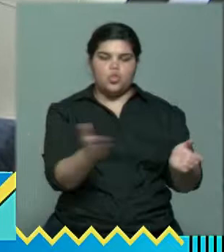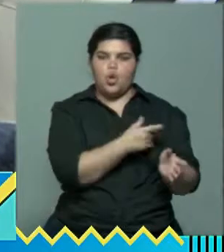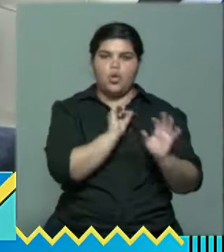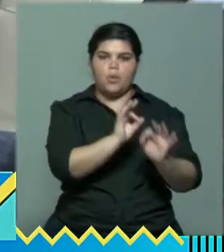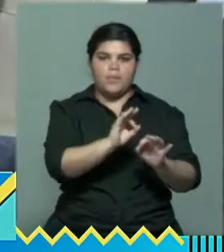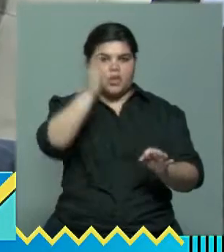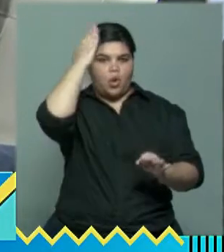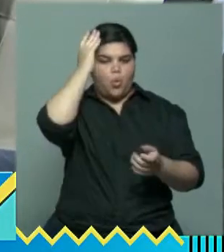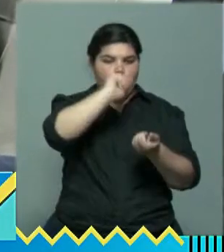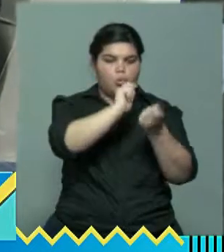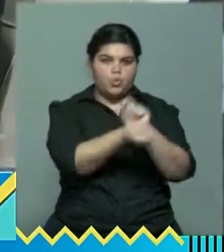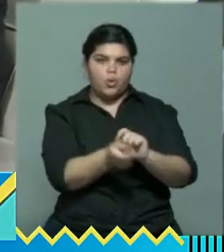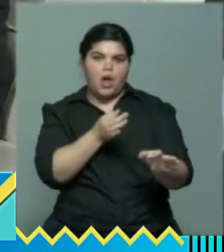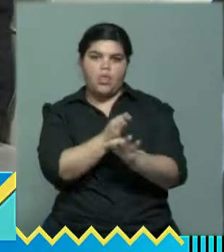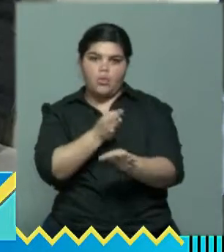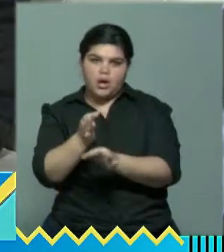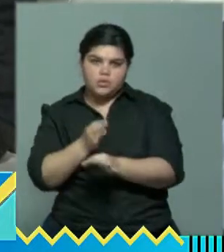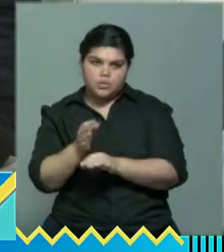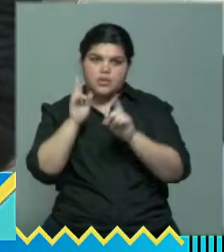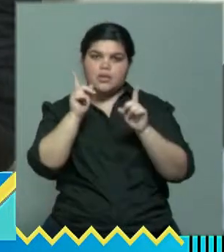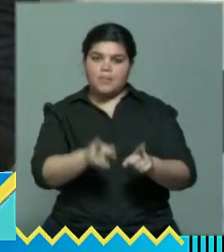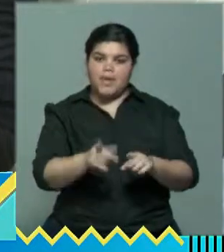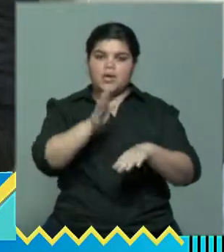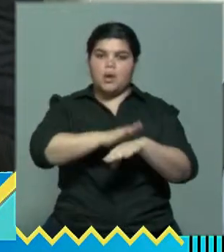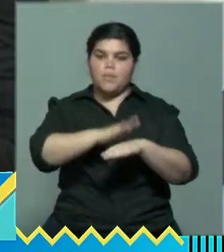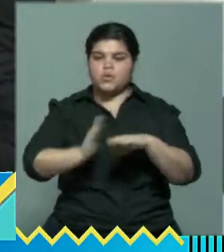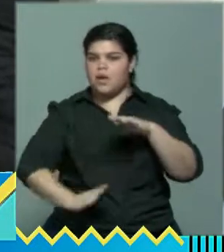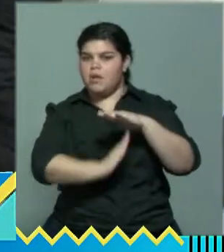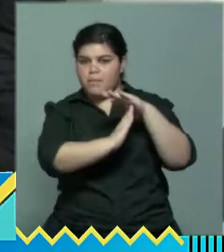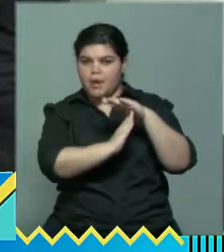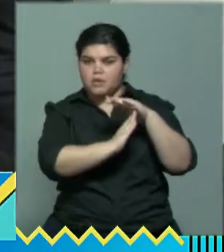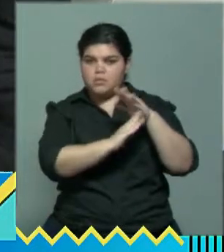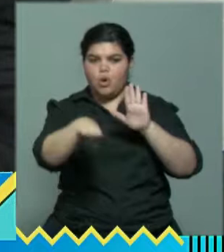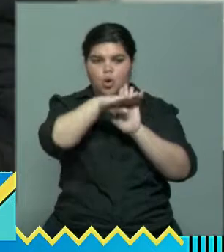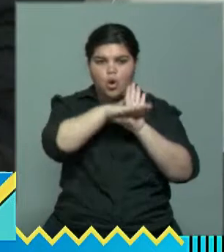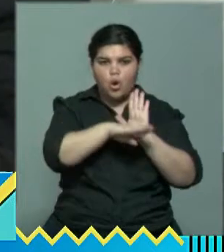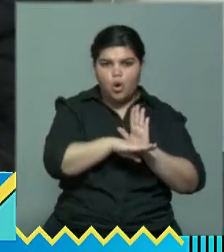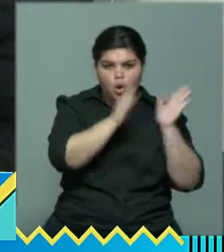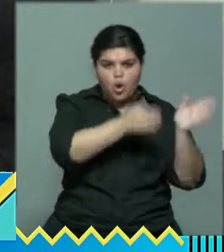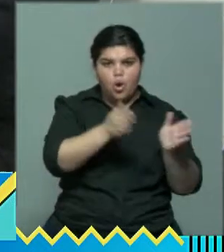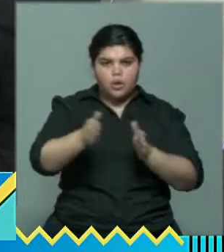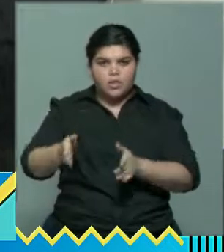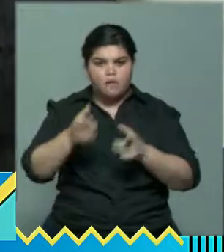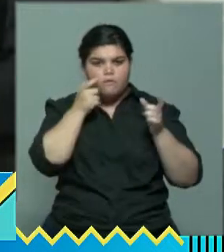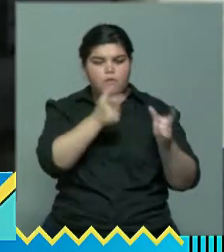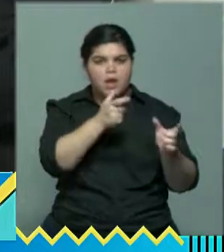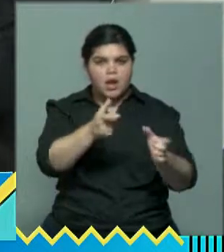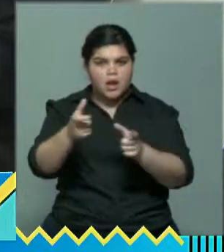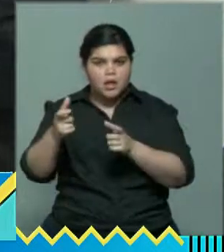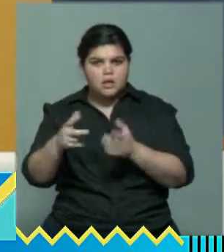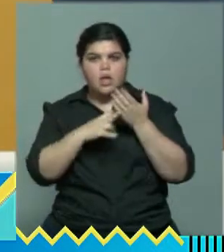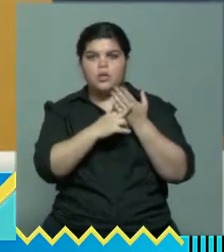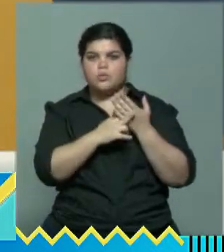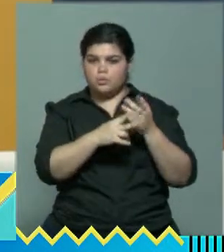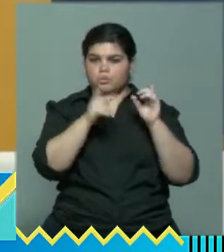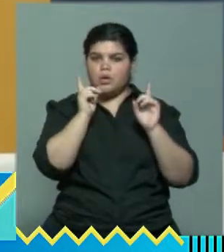cultural, ente rector, ordenar lo normativo, fiscalización, control. O sea y que, planificación a largo plazo,